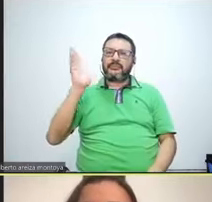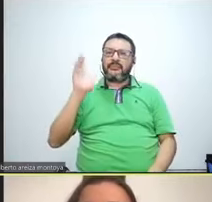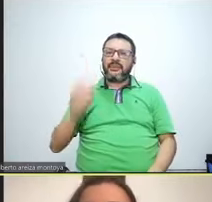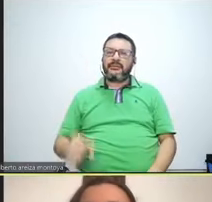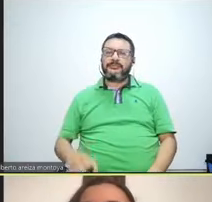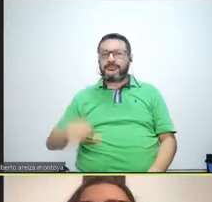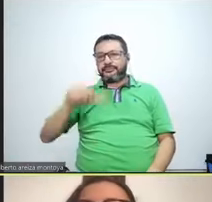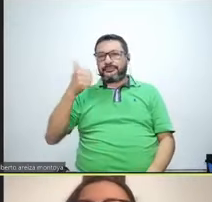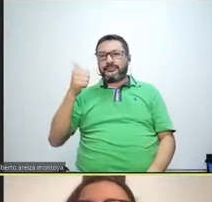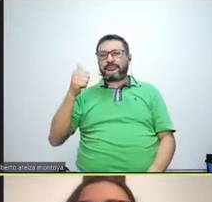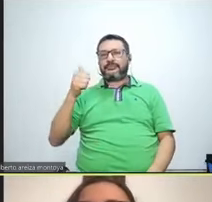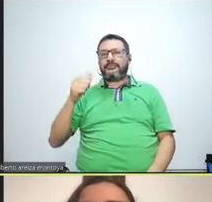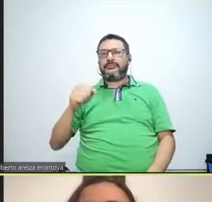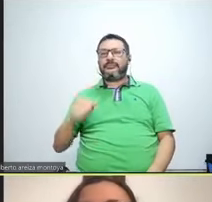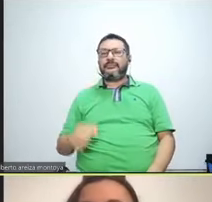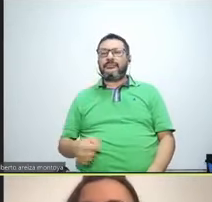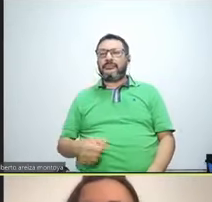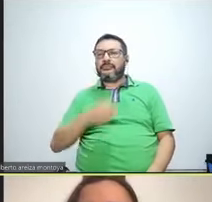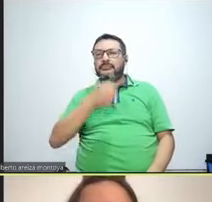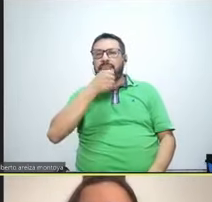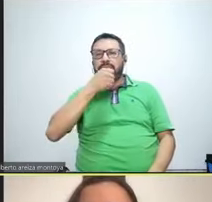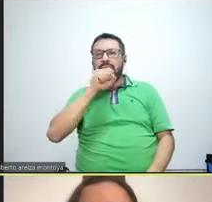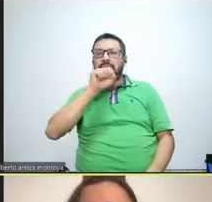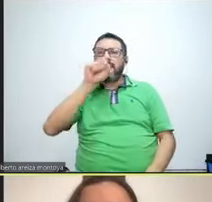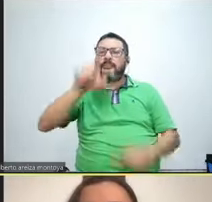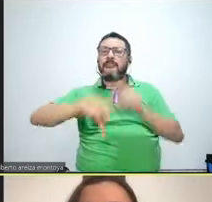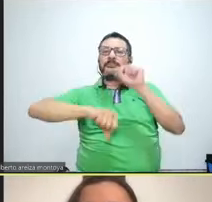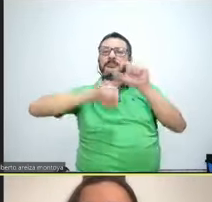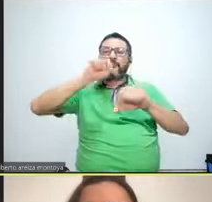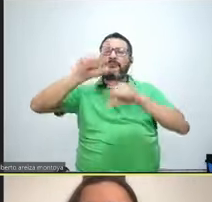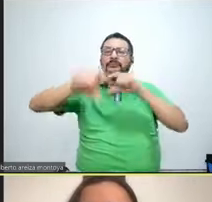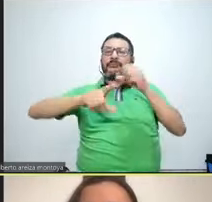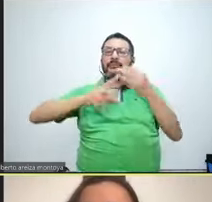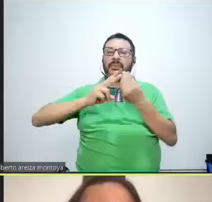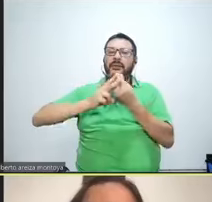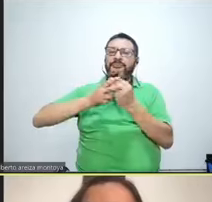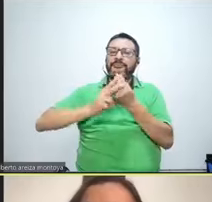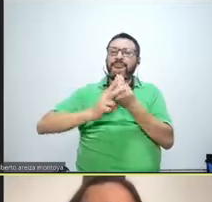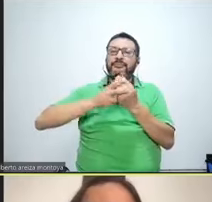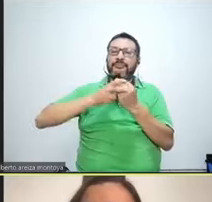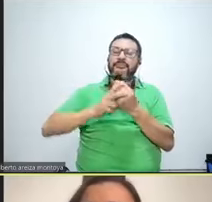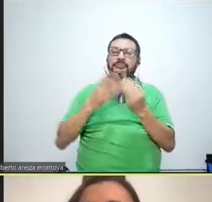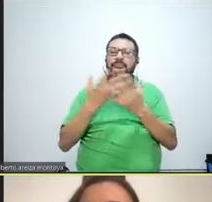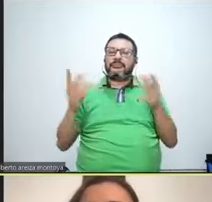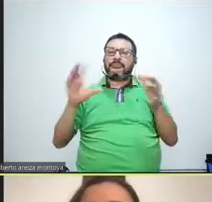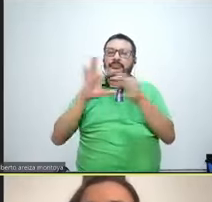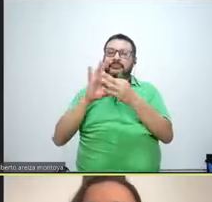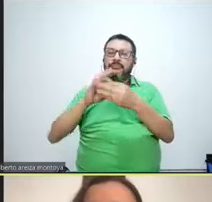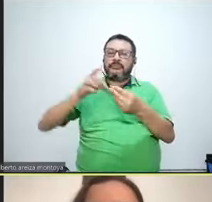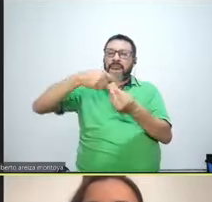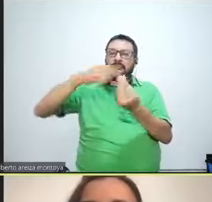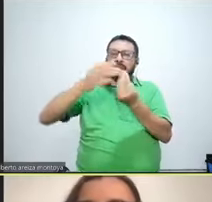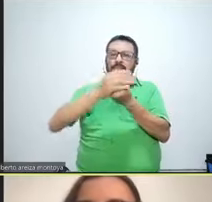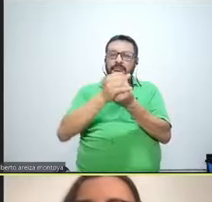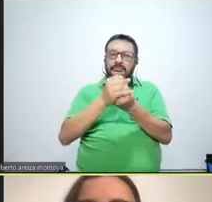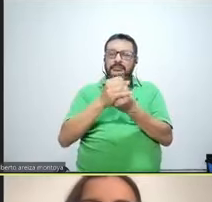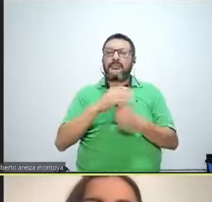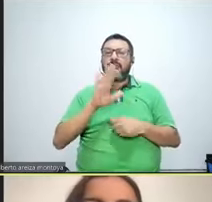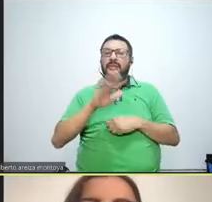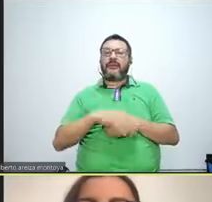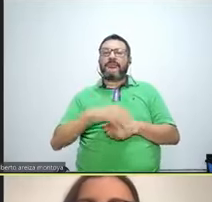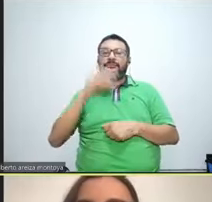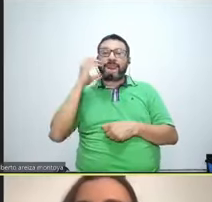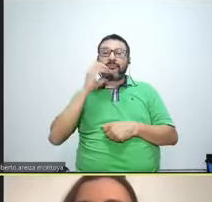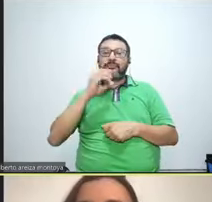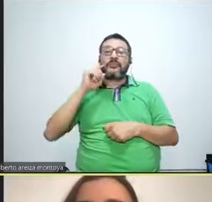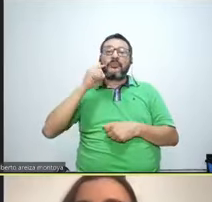entrevista que esas herramientas las estás usando para unir al equipo. Conocemos Checho y Carlos y